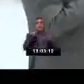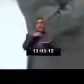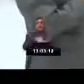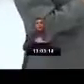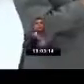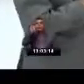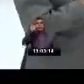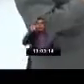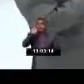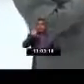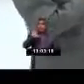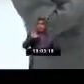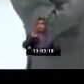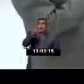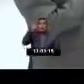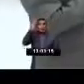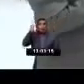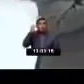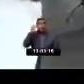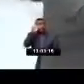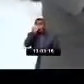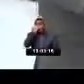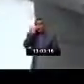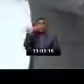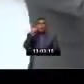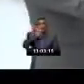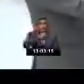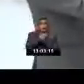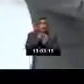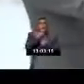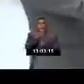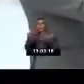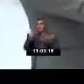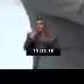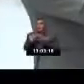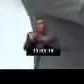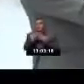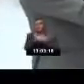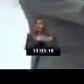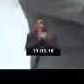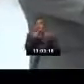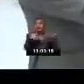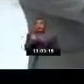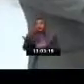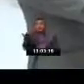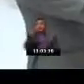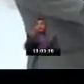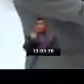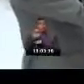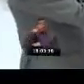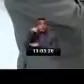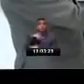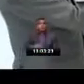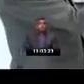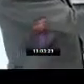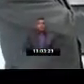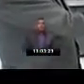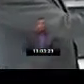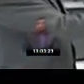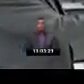con los semáforos? ¿Se mantienen? ¿Qué cambios pueden concretarse en ese aspecto? Bueno, muchísimas gracias, un saludo cariñoso a todo el país. Efectivamente,